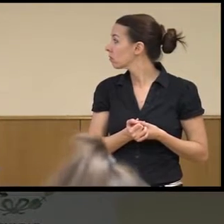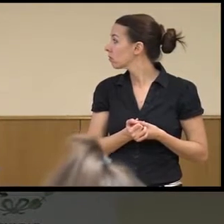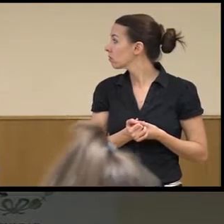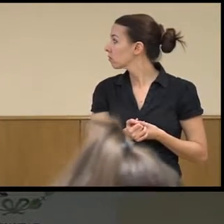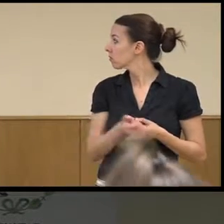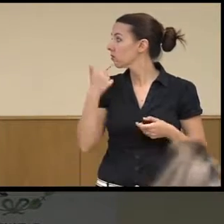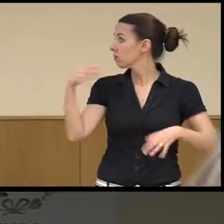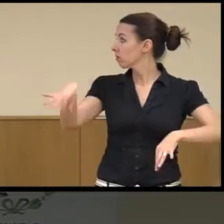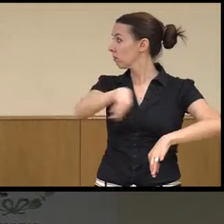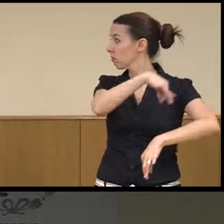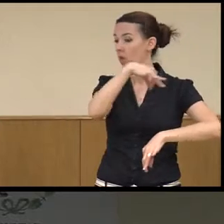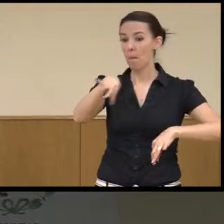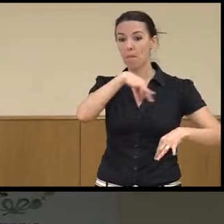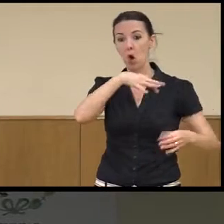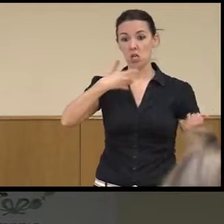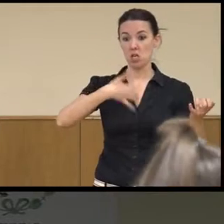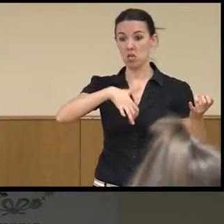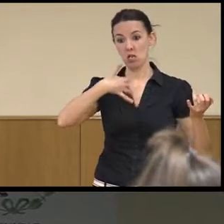el violín.